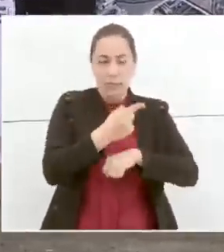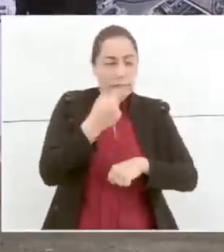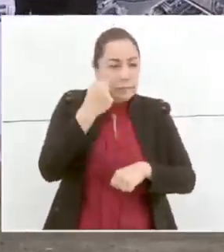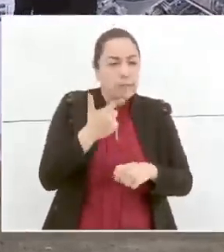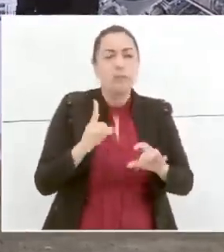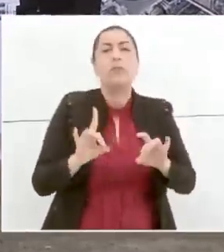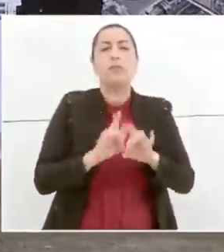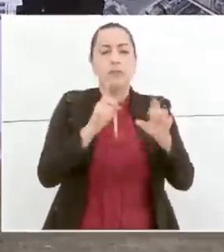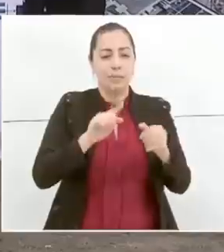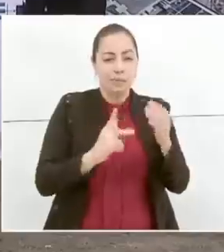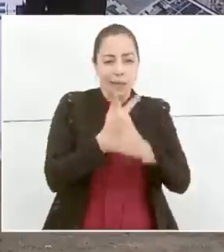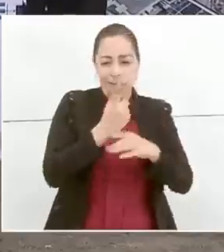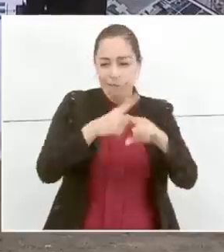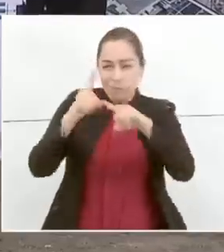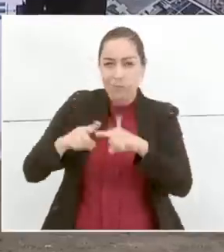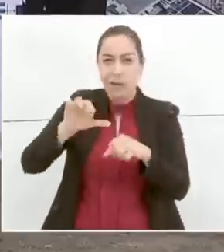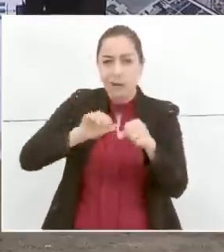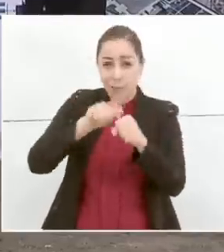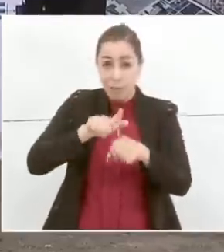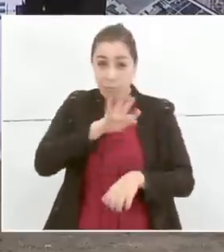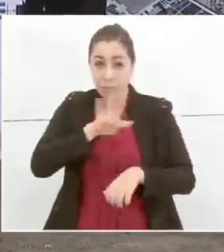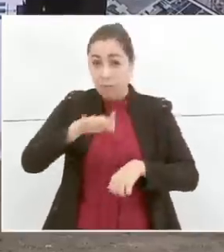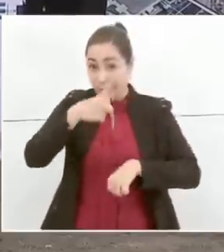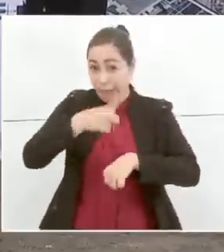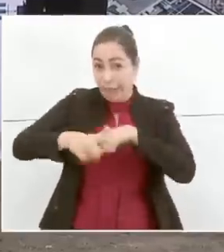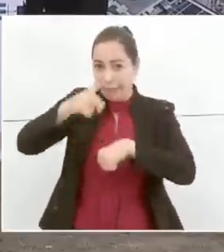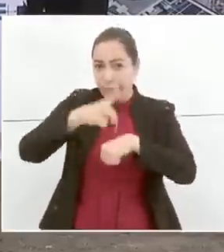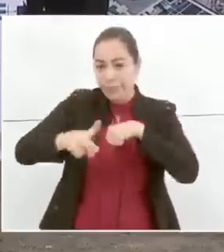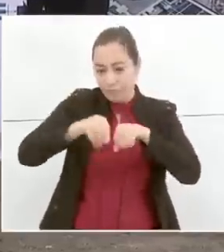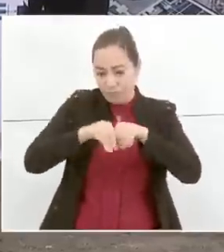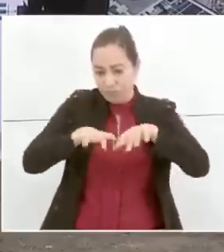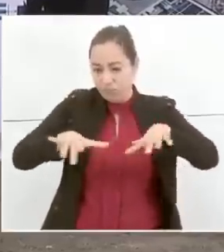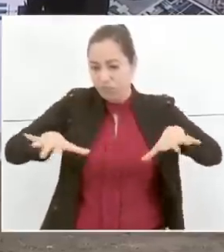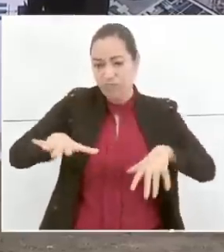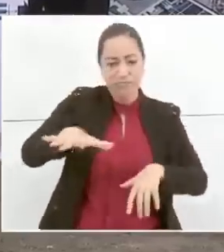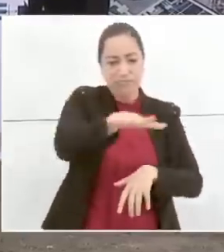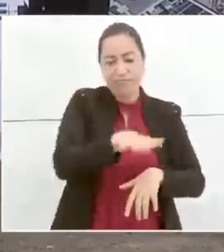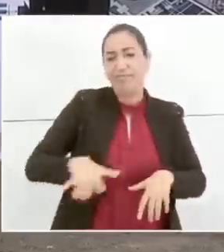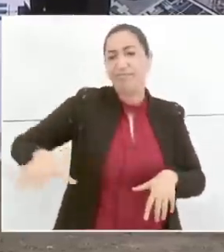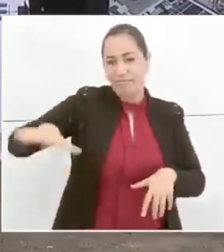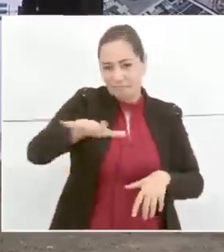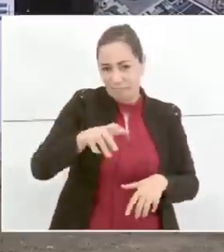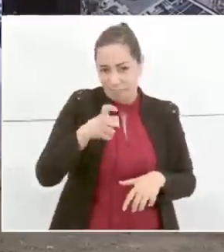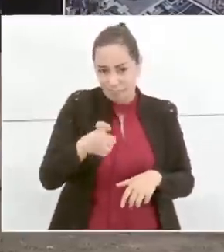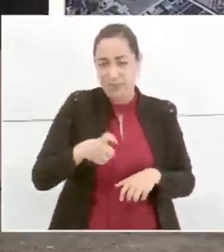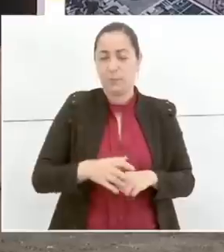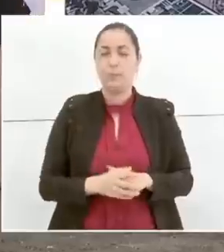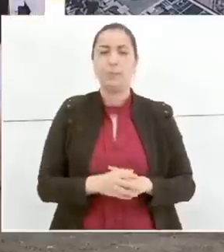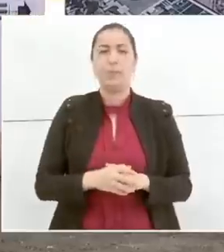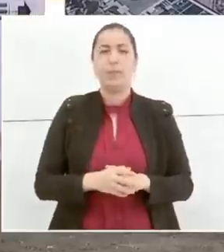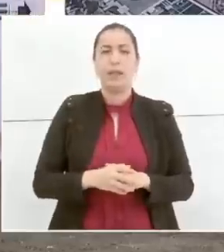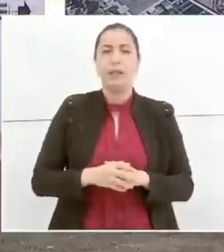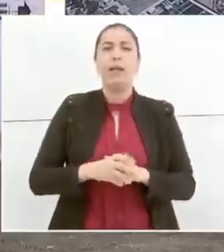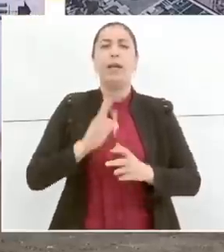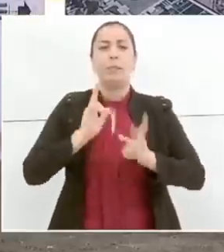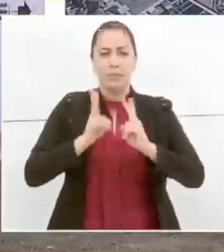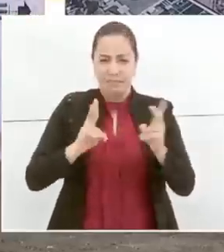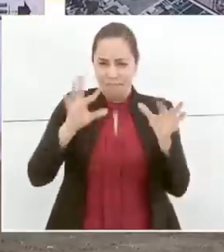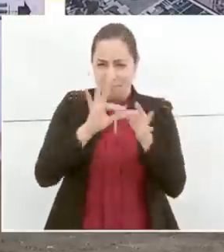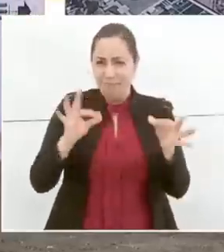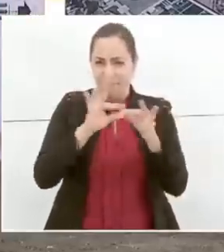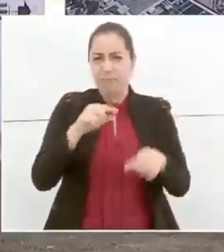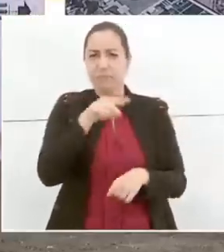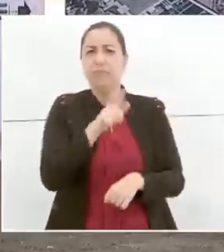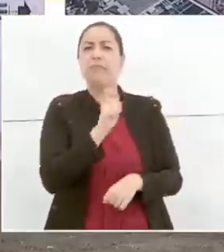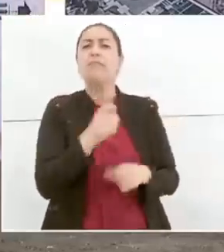toda la fauna que se desarrolla en los esteros y descargamos a Urías. Platicaba yo que lo que